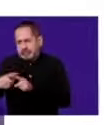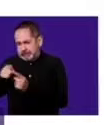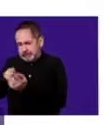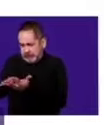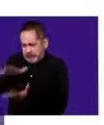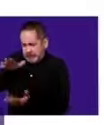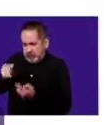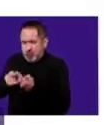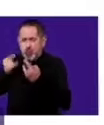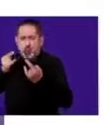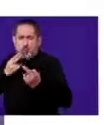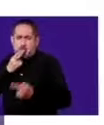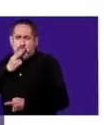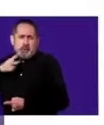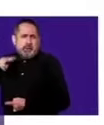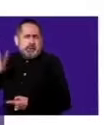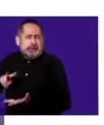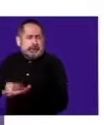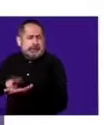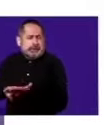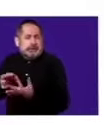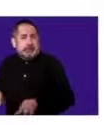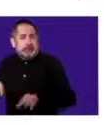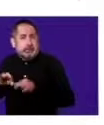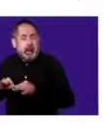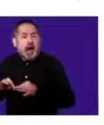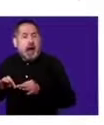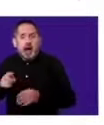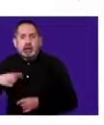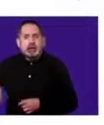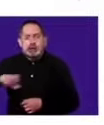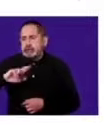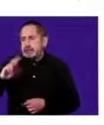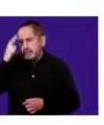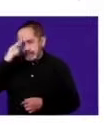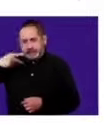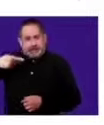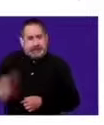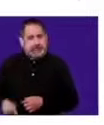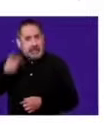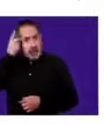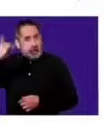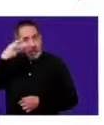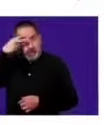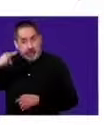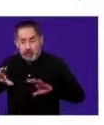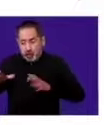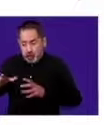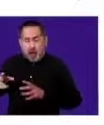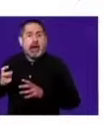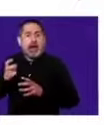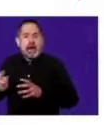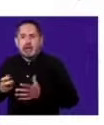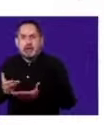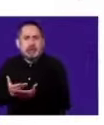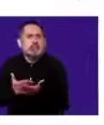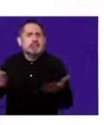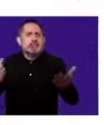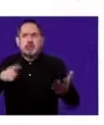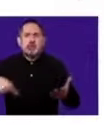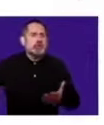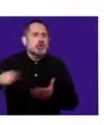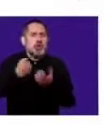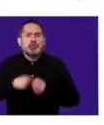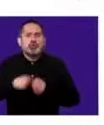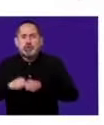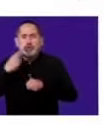de contenidos de gran relevancia histórica. Y es que consideramos que la divulgación del patrimonio de México contribuye a una